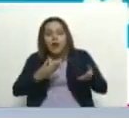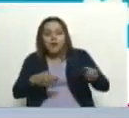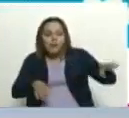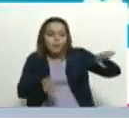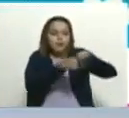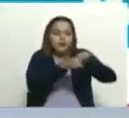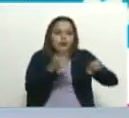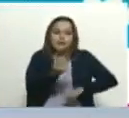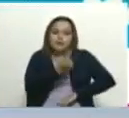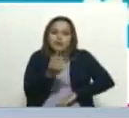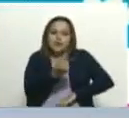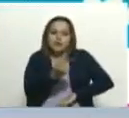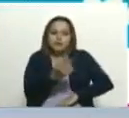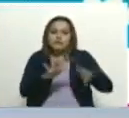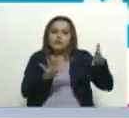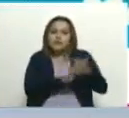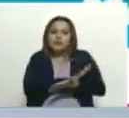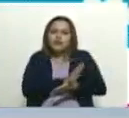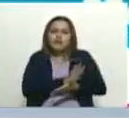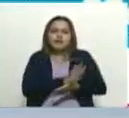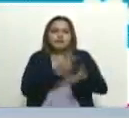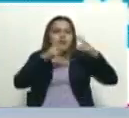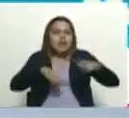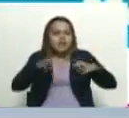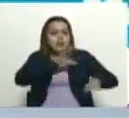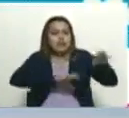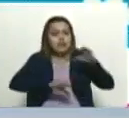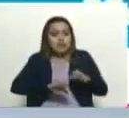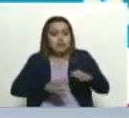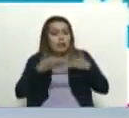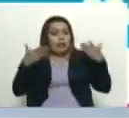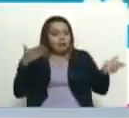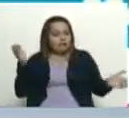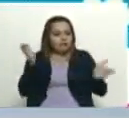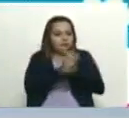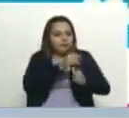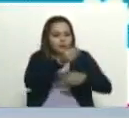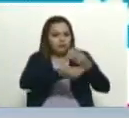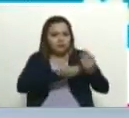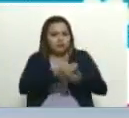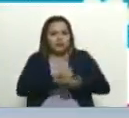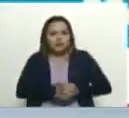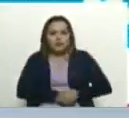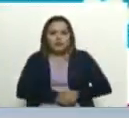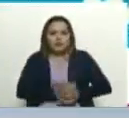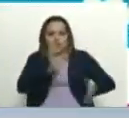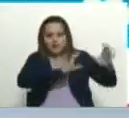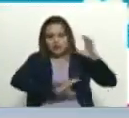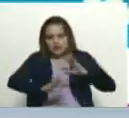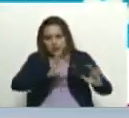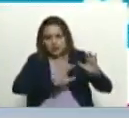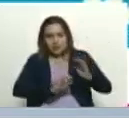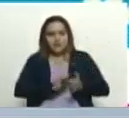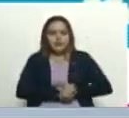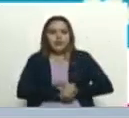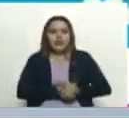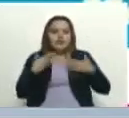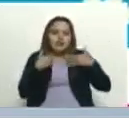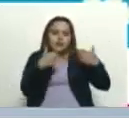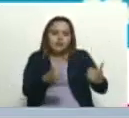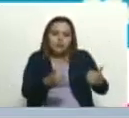así que desde el punto de vista clínico es un gran logro que se está obteniendo desde la ciencia, desde la